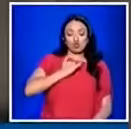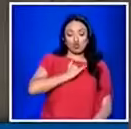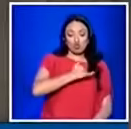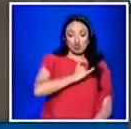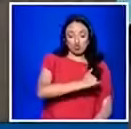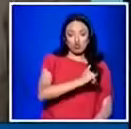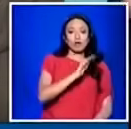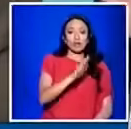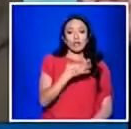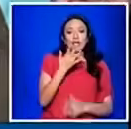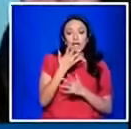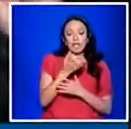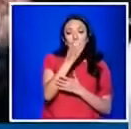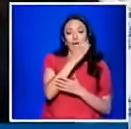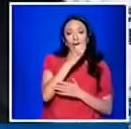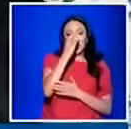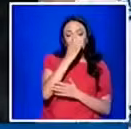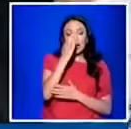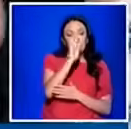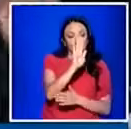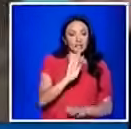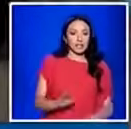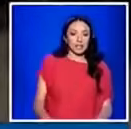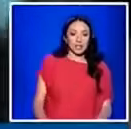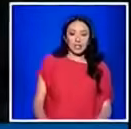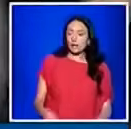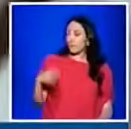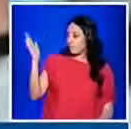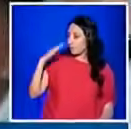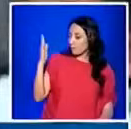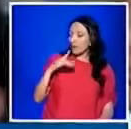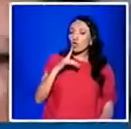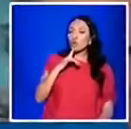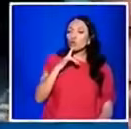le vamos a cantar a mi suegro. Primero que sople. A ver,